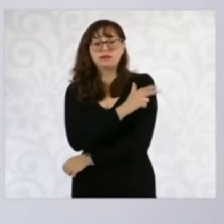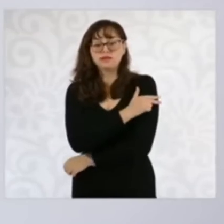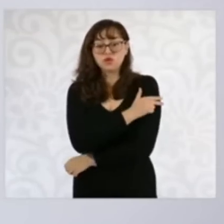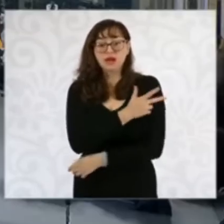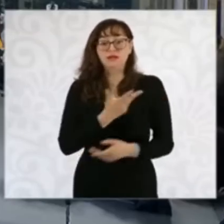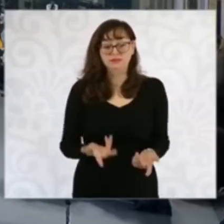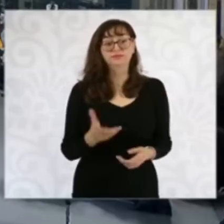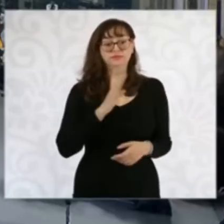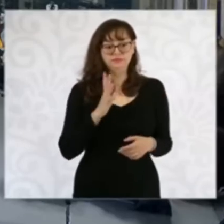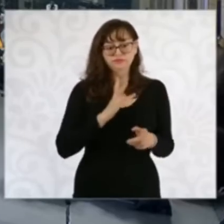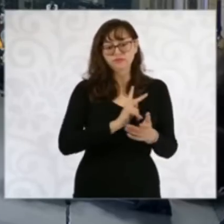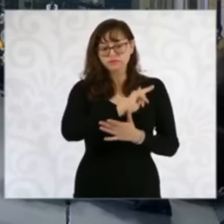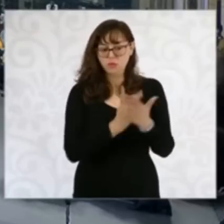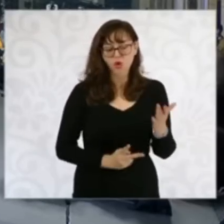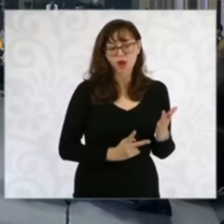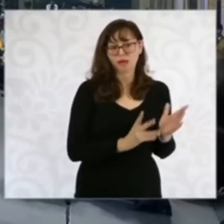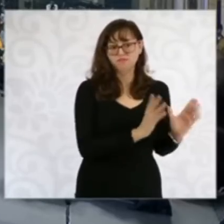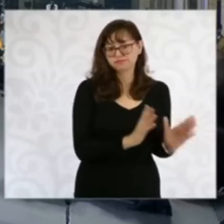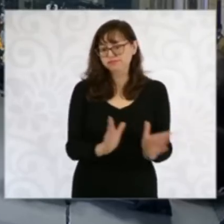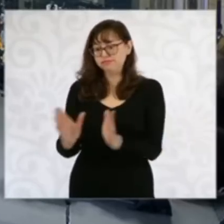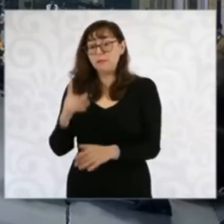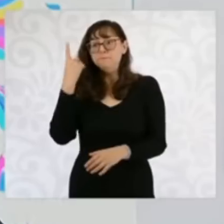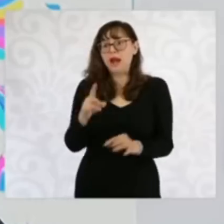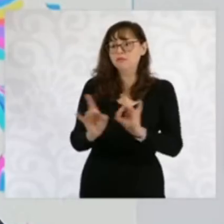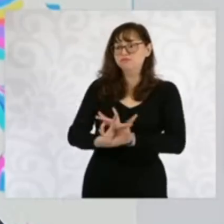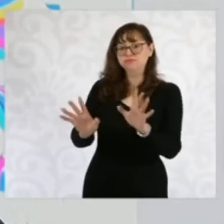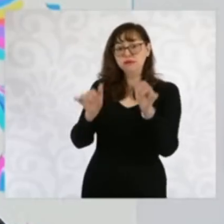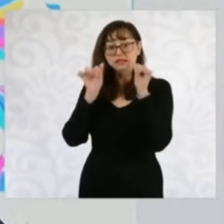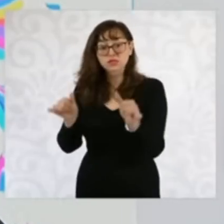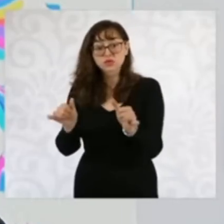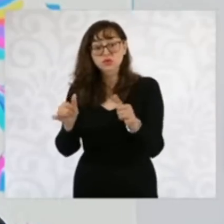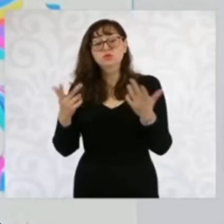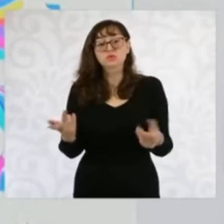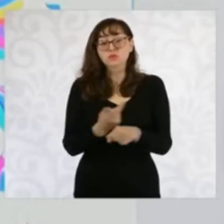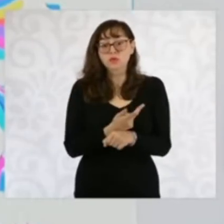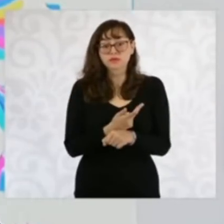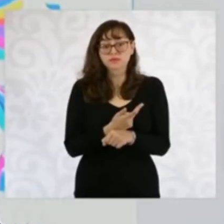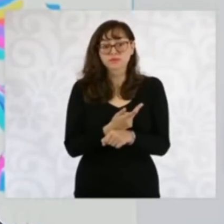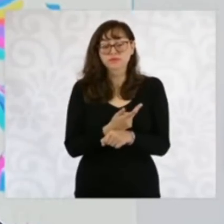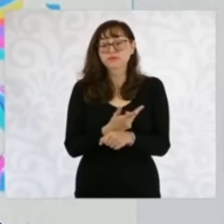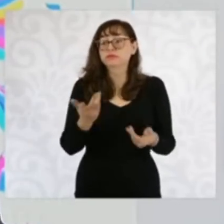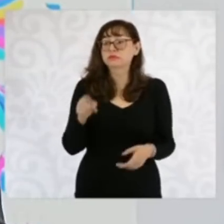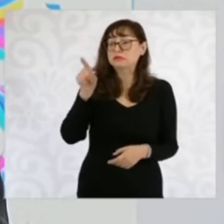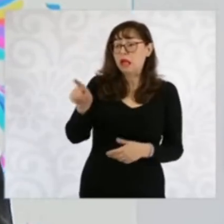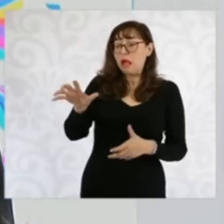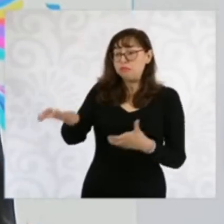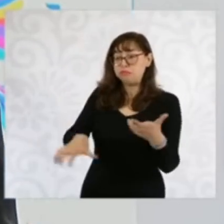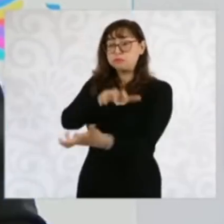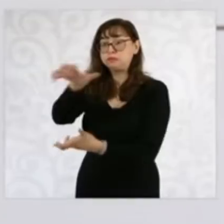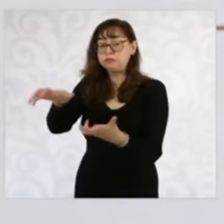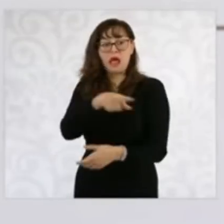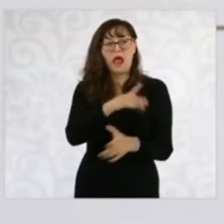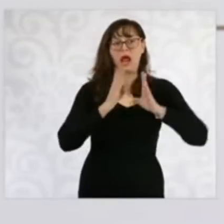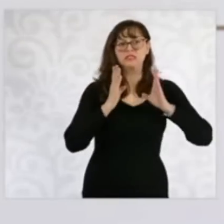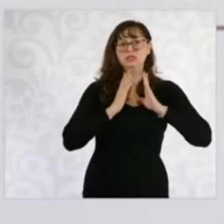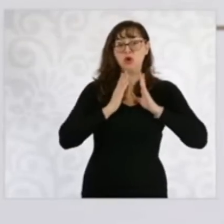sepa la población que es el único caso en donde el ejército, las regiones, las zonas no requieren una orden superior para intervenir. Ellos